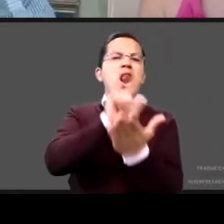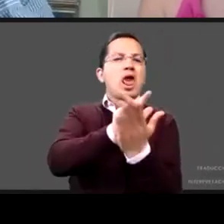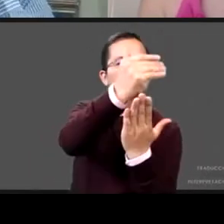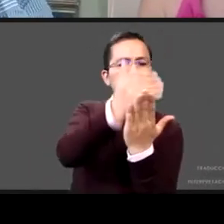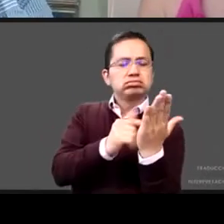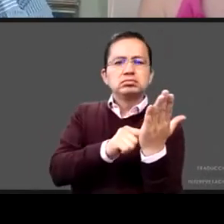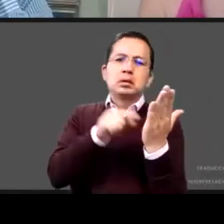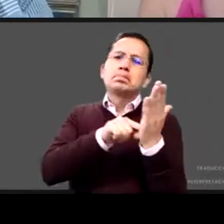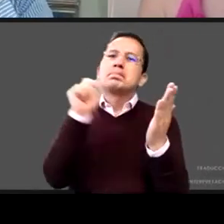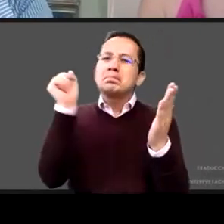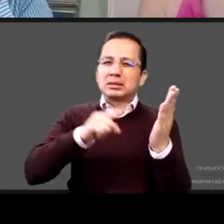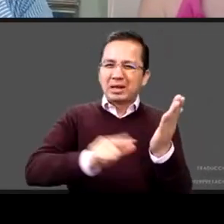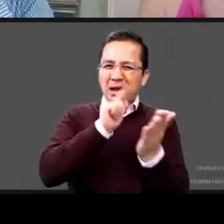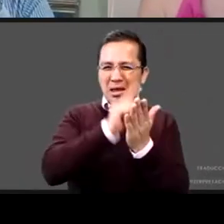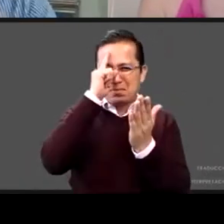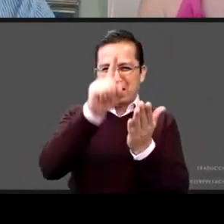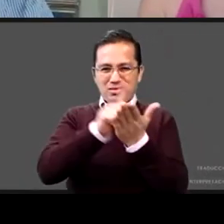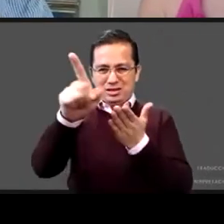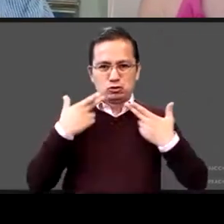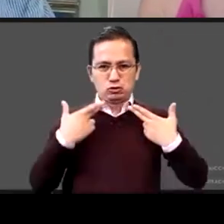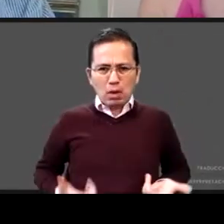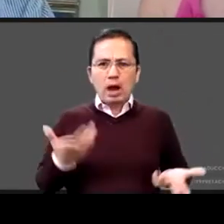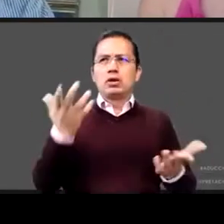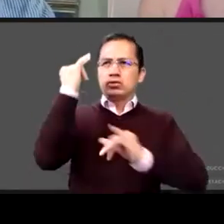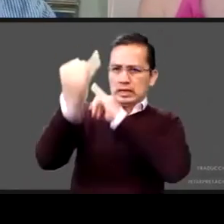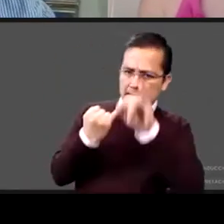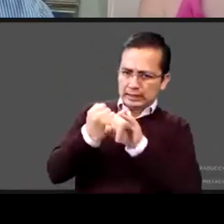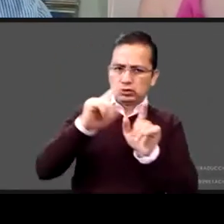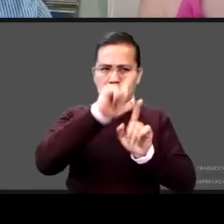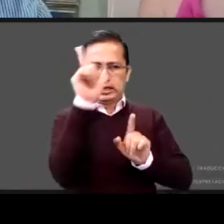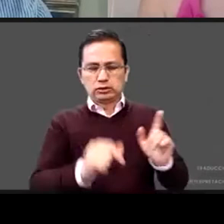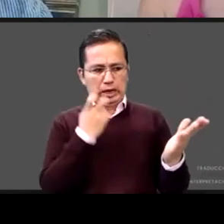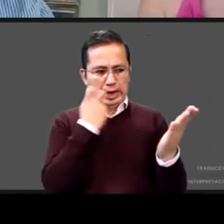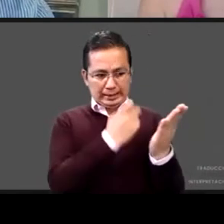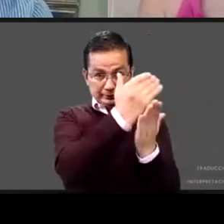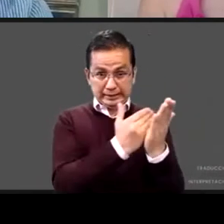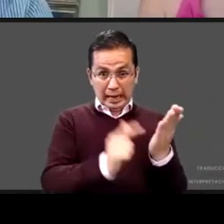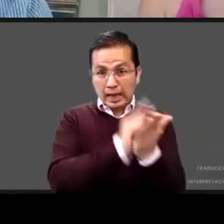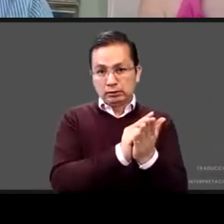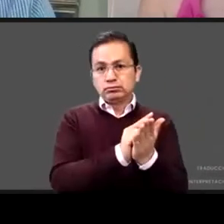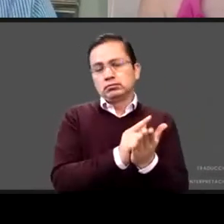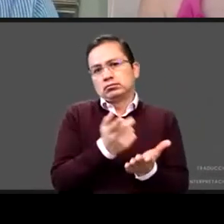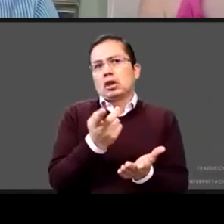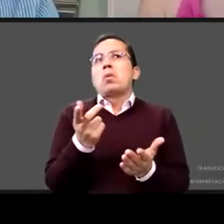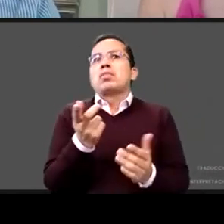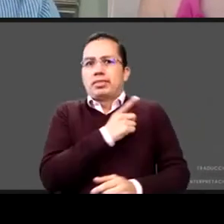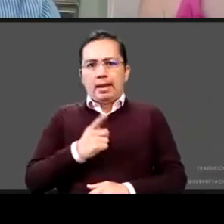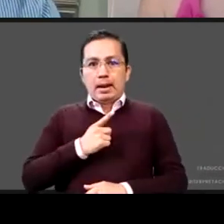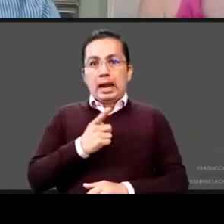violencia y por qué es importante legislar en materia de prohibición del castigo corporal en todos los